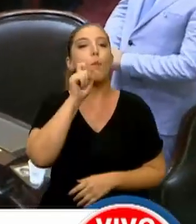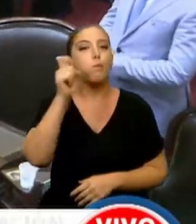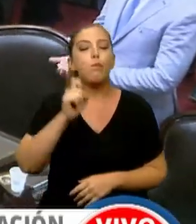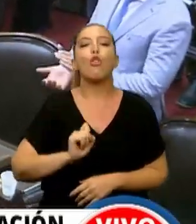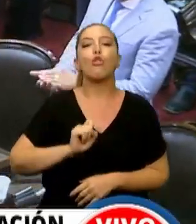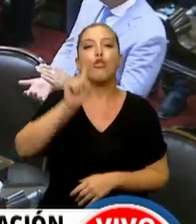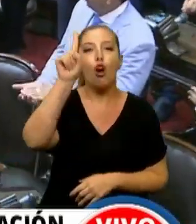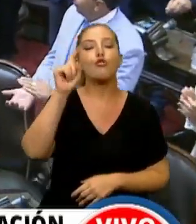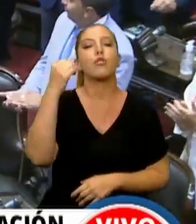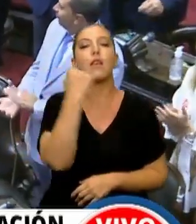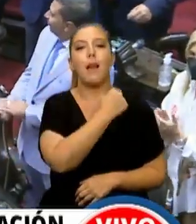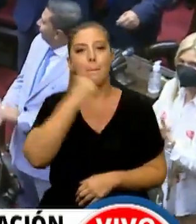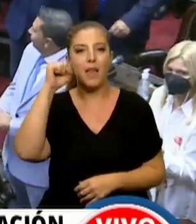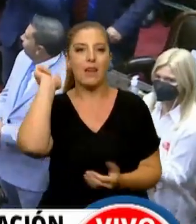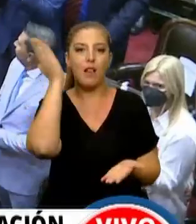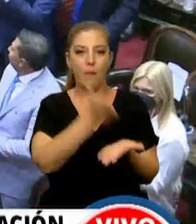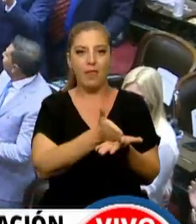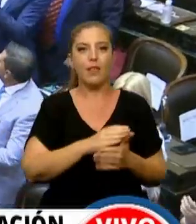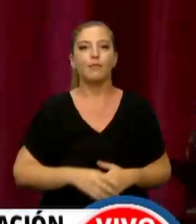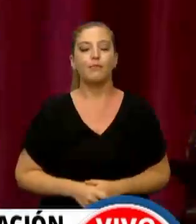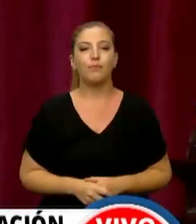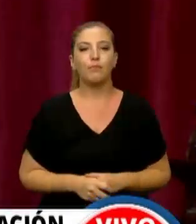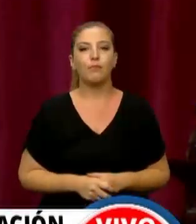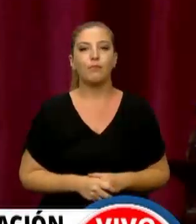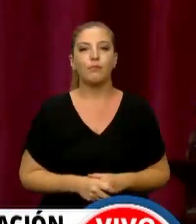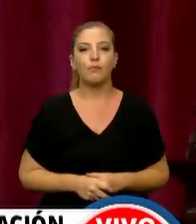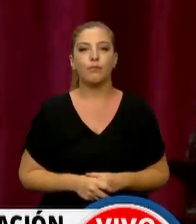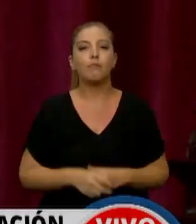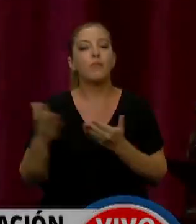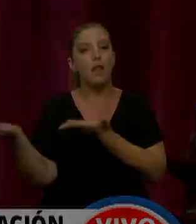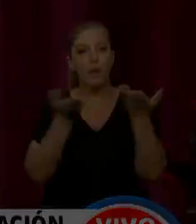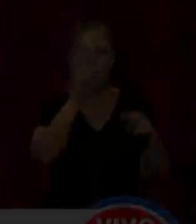y la patria, si así no lo hiciereis, la patria os lo demanden. Lo invito a ocupar su banca.